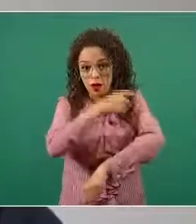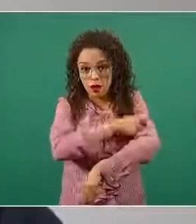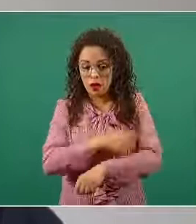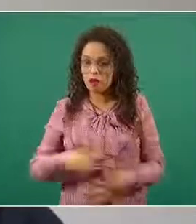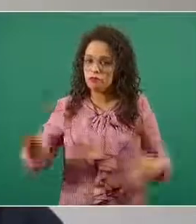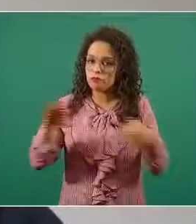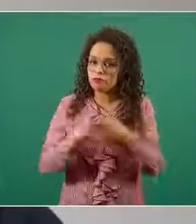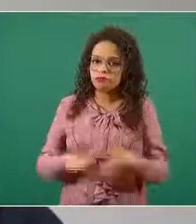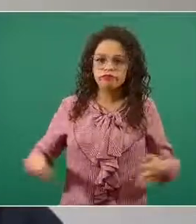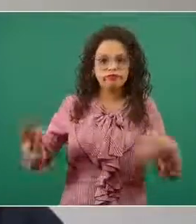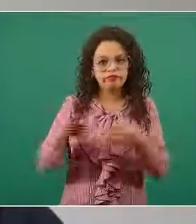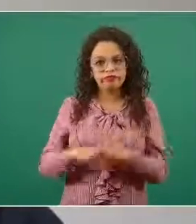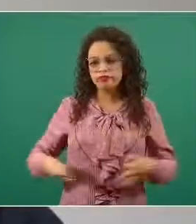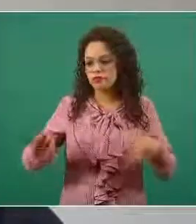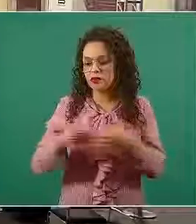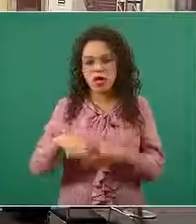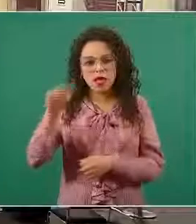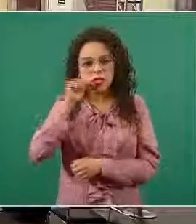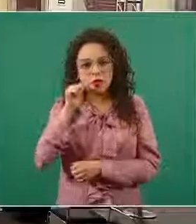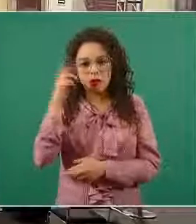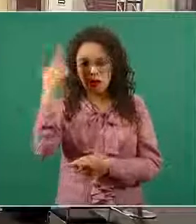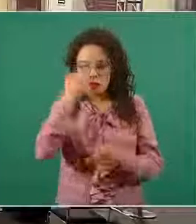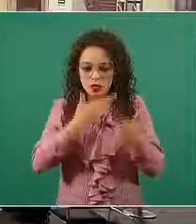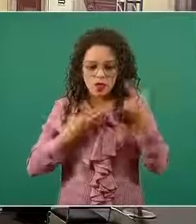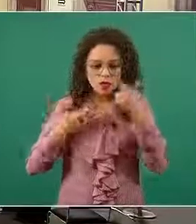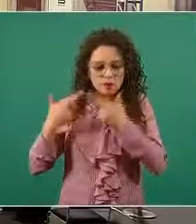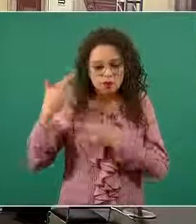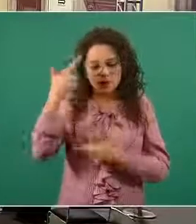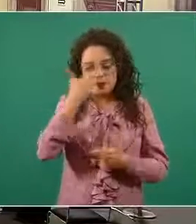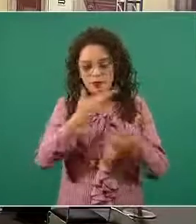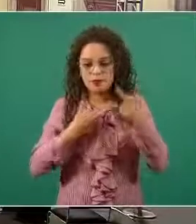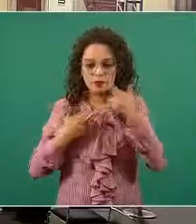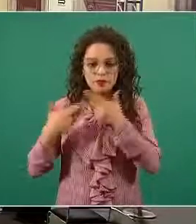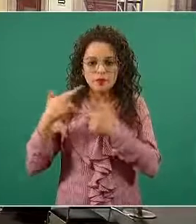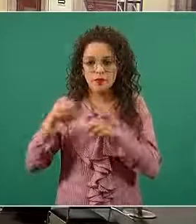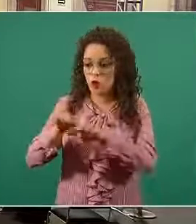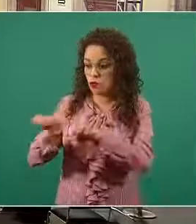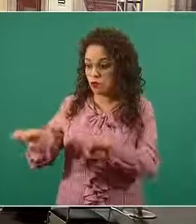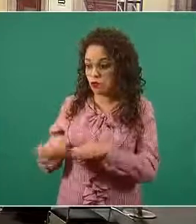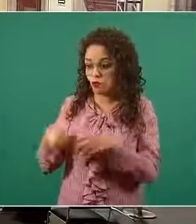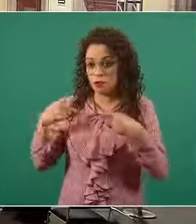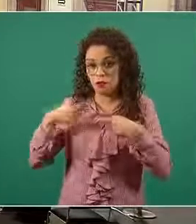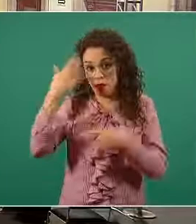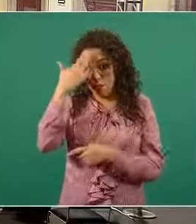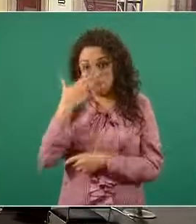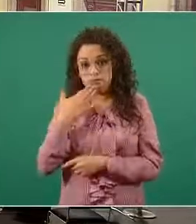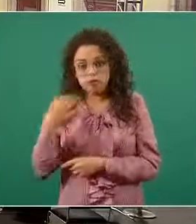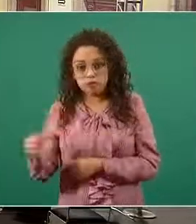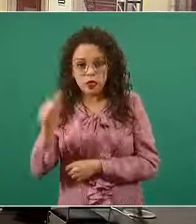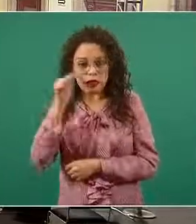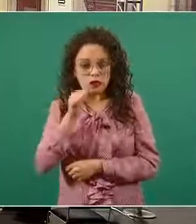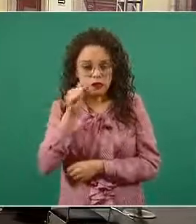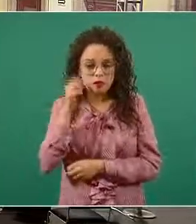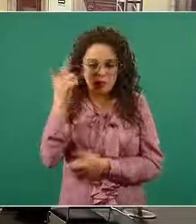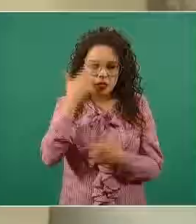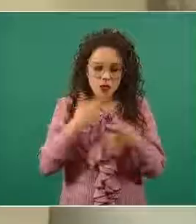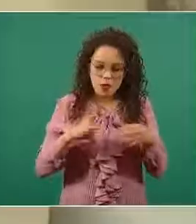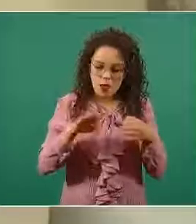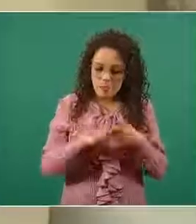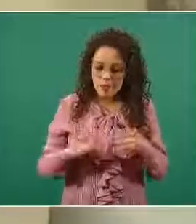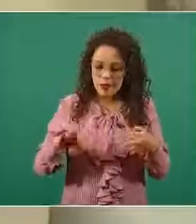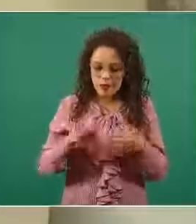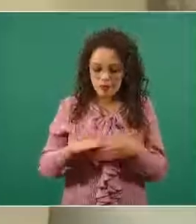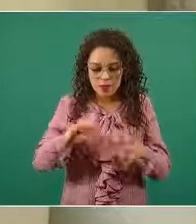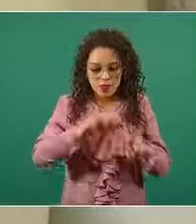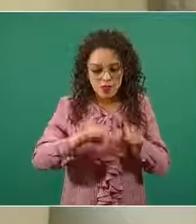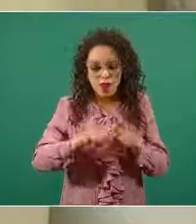grupo de expertos, el GETAP, sesiona con mucha frecuencia, están ellos revisando constantemente todas